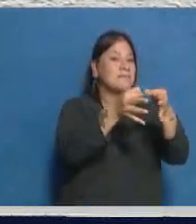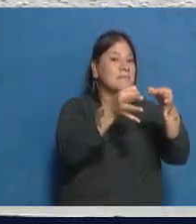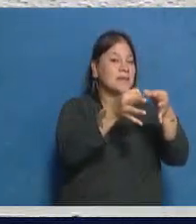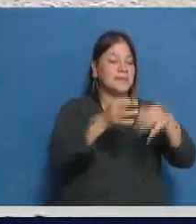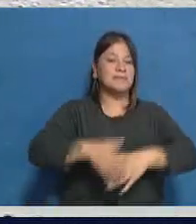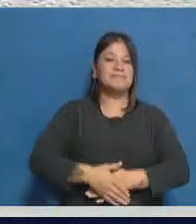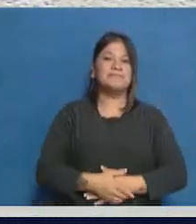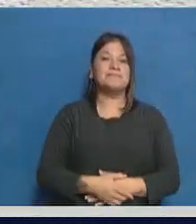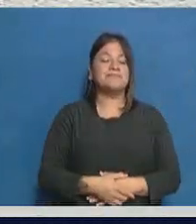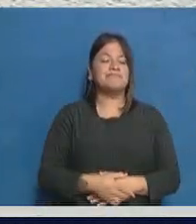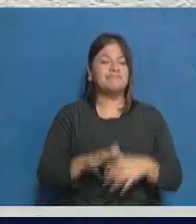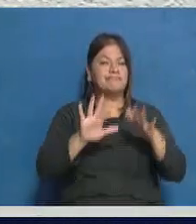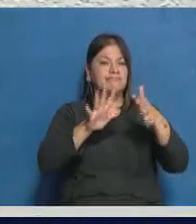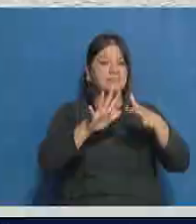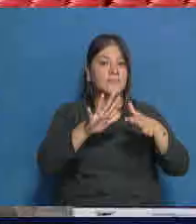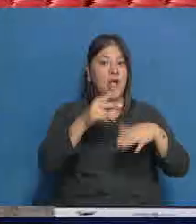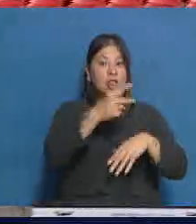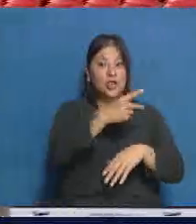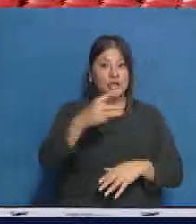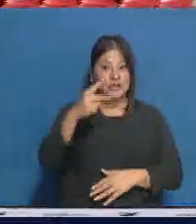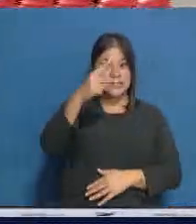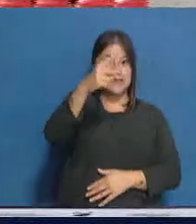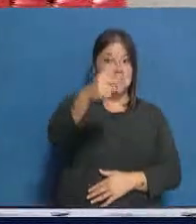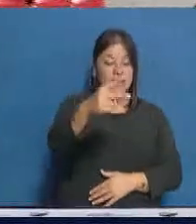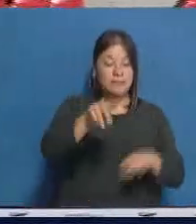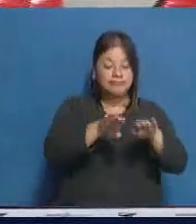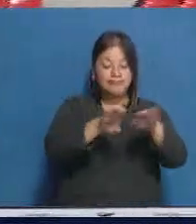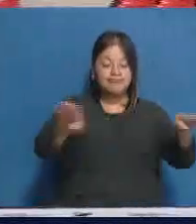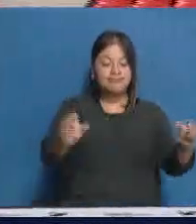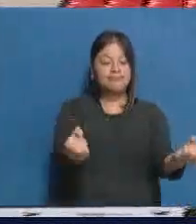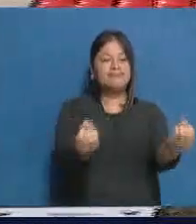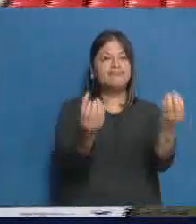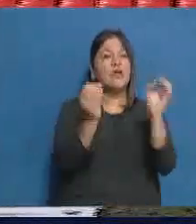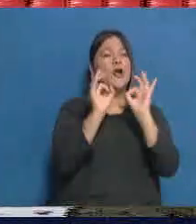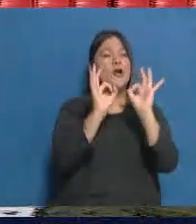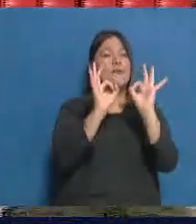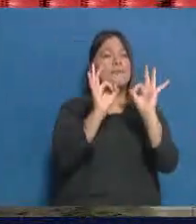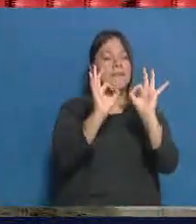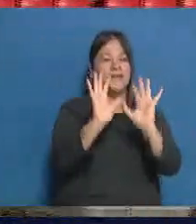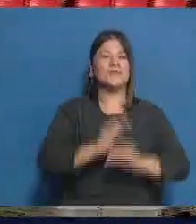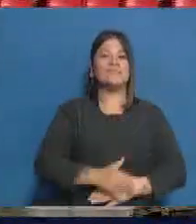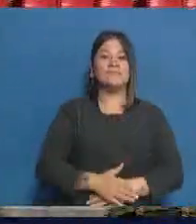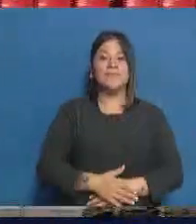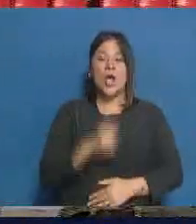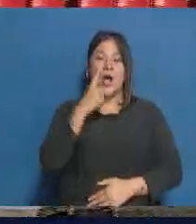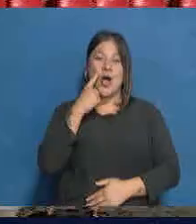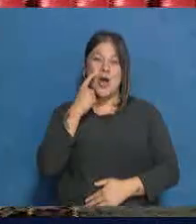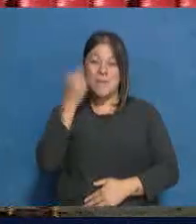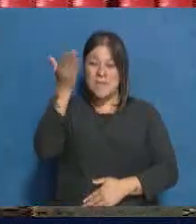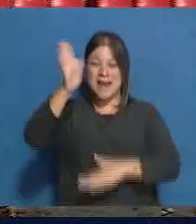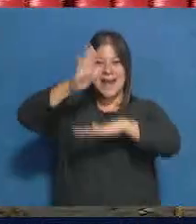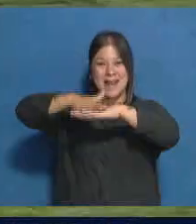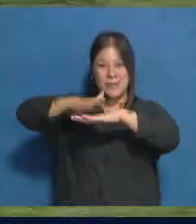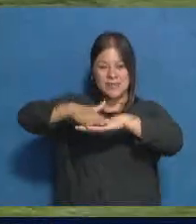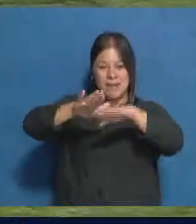de que dentro de unas 2 semanas el campo de juego ya va a estar terminado, va a estar todo listo. Hablamos con uno de los hombres que se encarga del